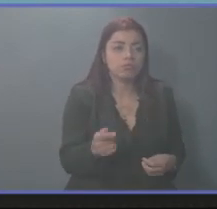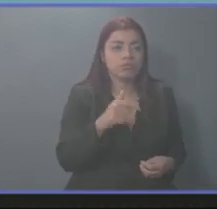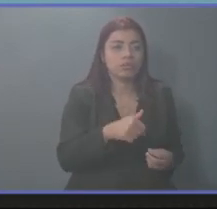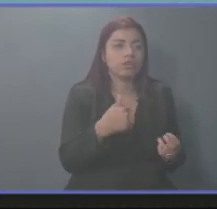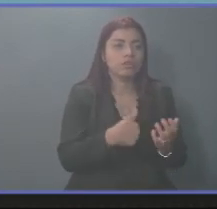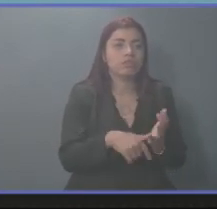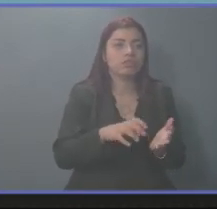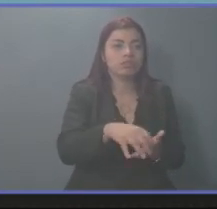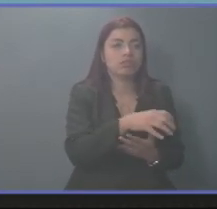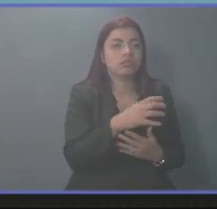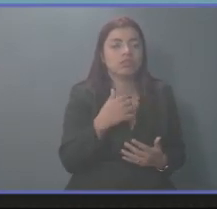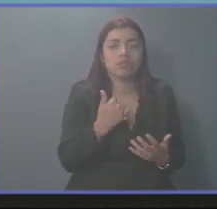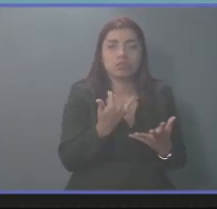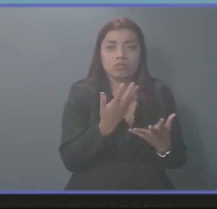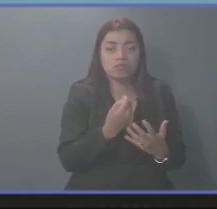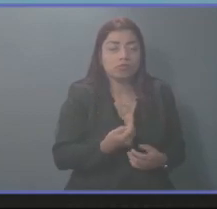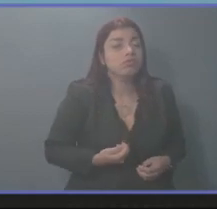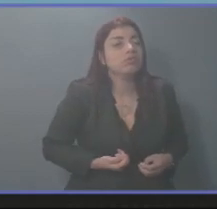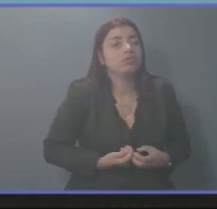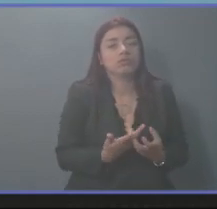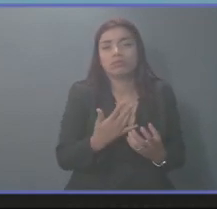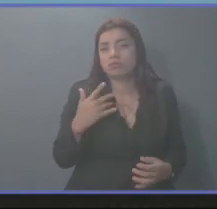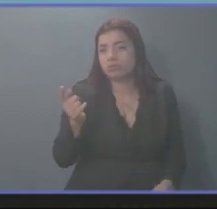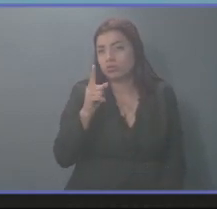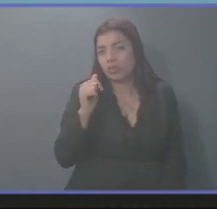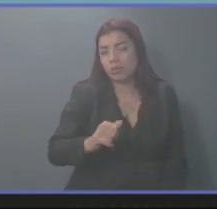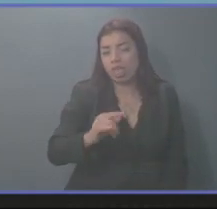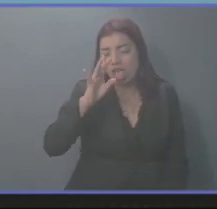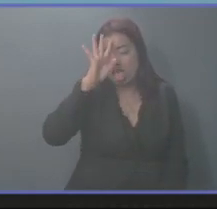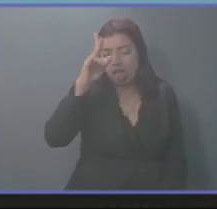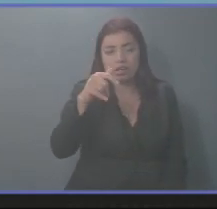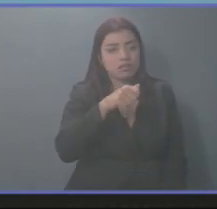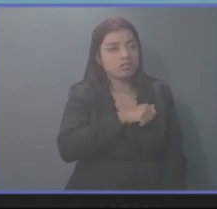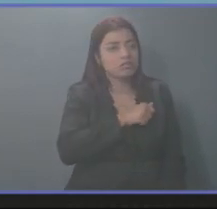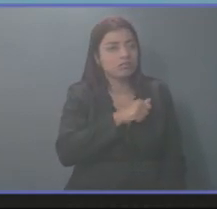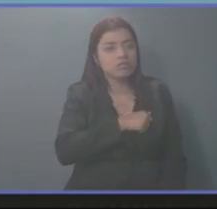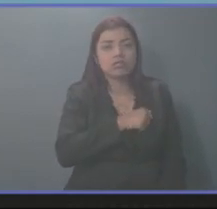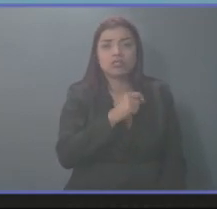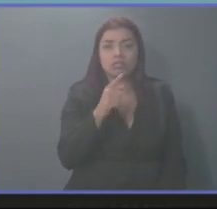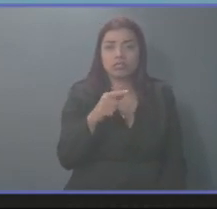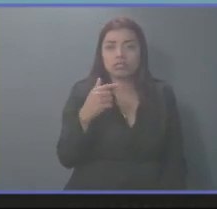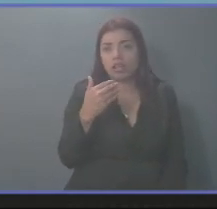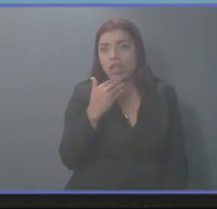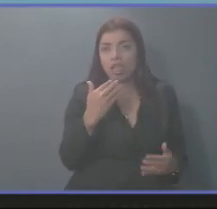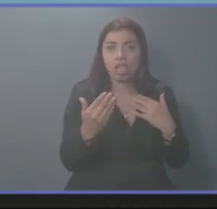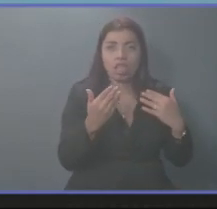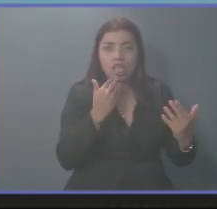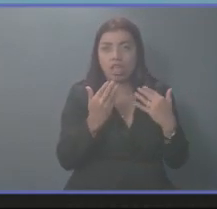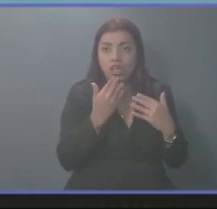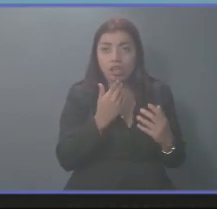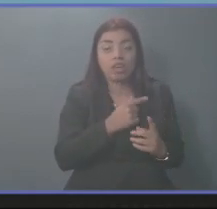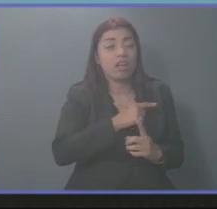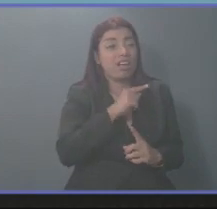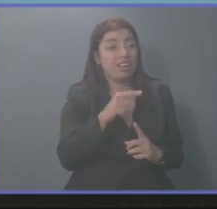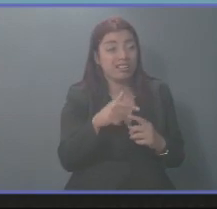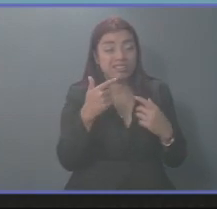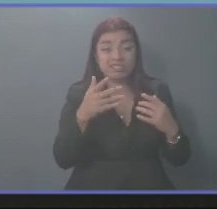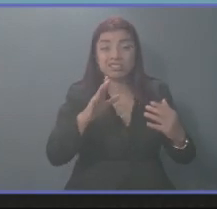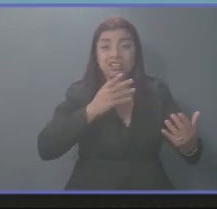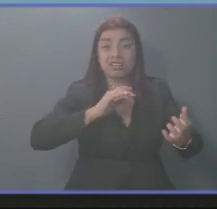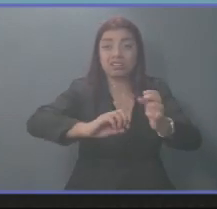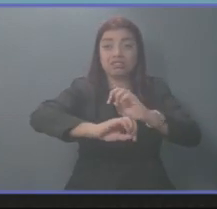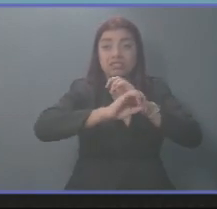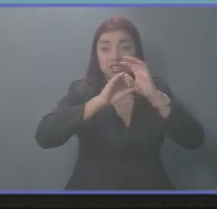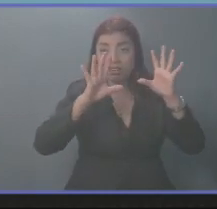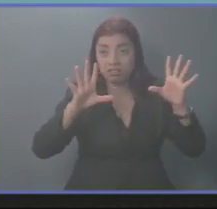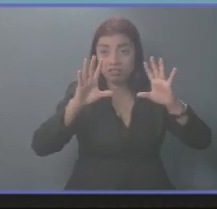municipio. Yo quiero decir que no podemos ser irresponsables de seguir manejando un discurso que incluso ha sido aclarado por